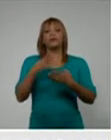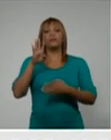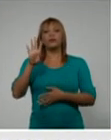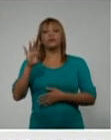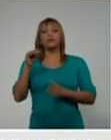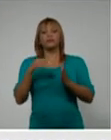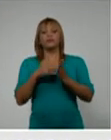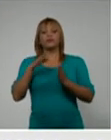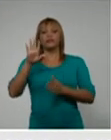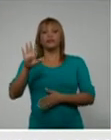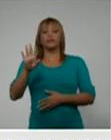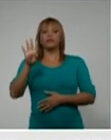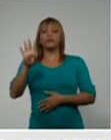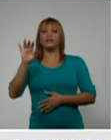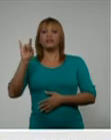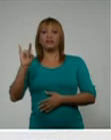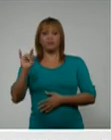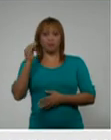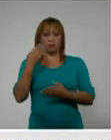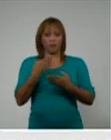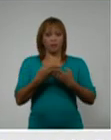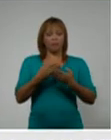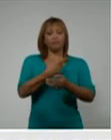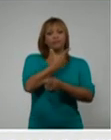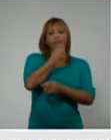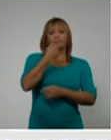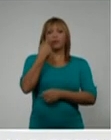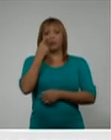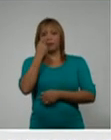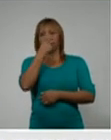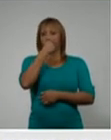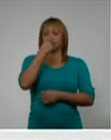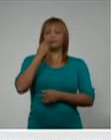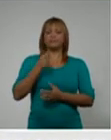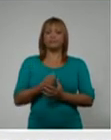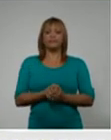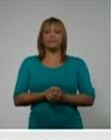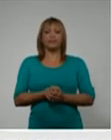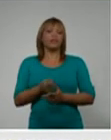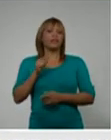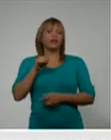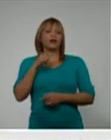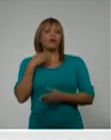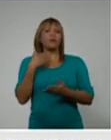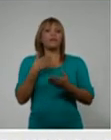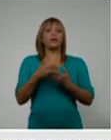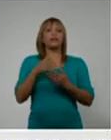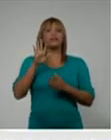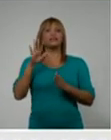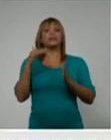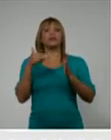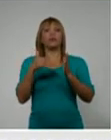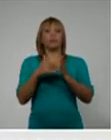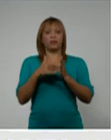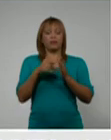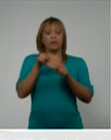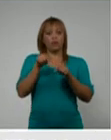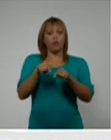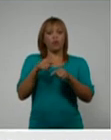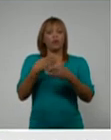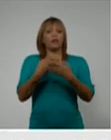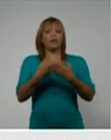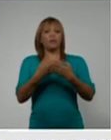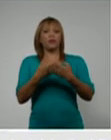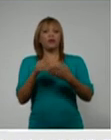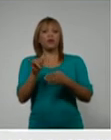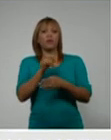4.549 muestras. Realmente debemos llegar ya en el día de hoy a más de 5.000, como ocurrió en